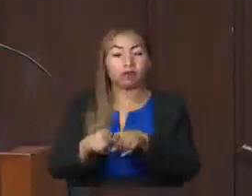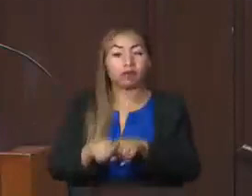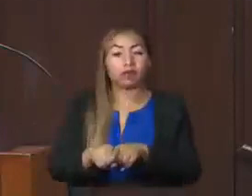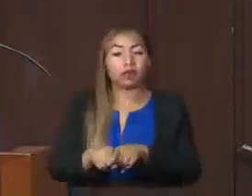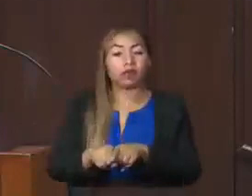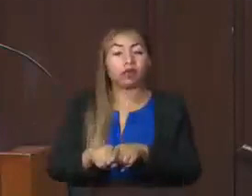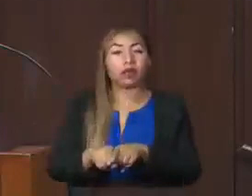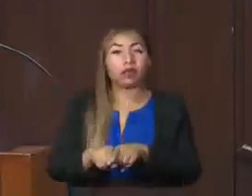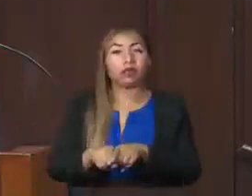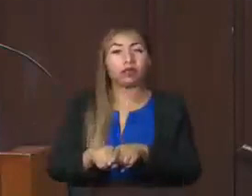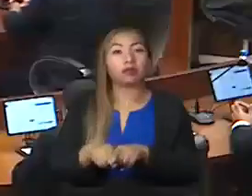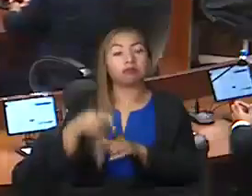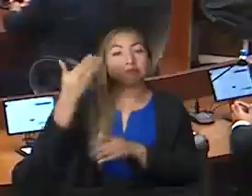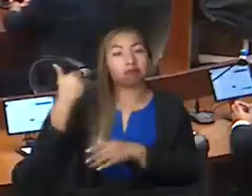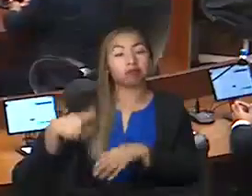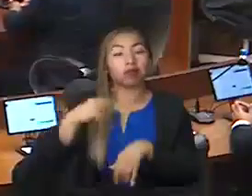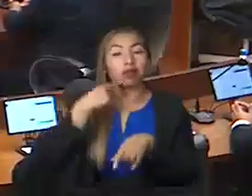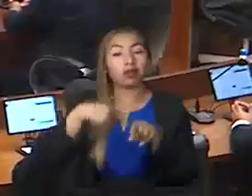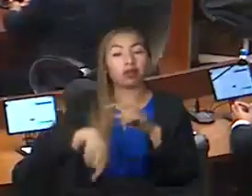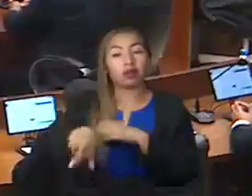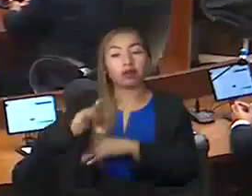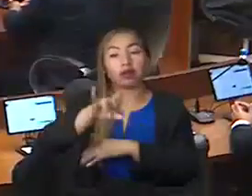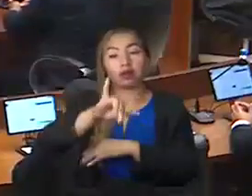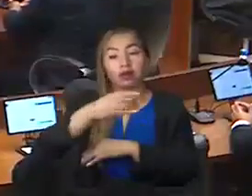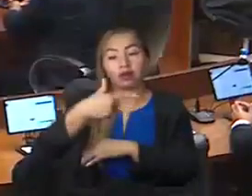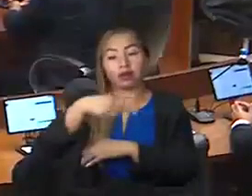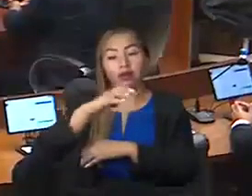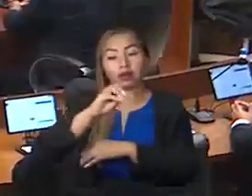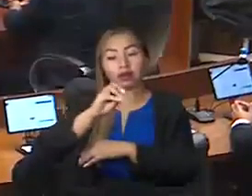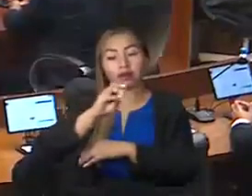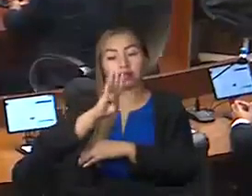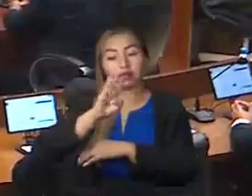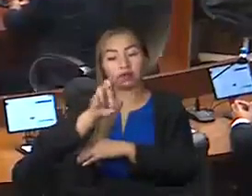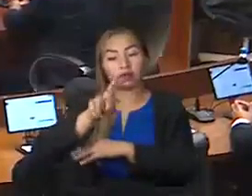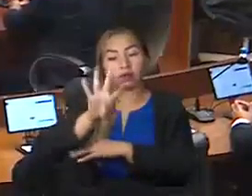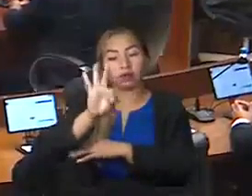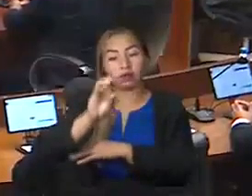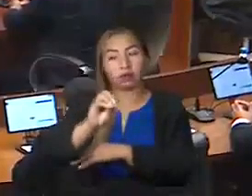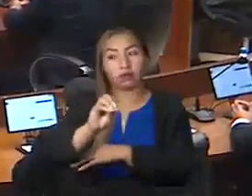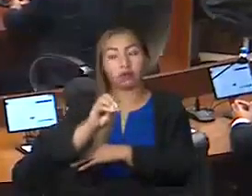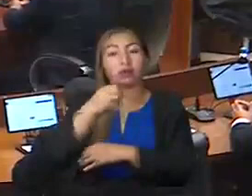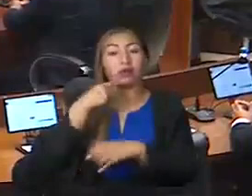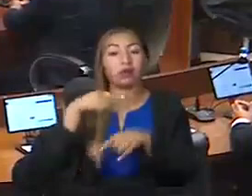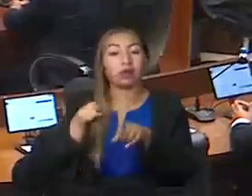Honorable señor Rigoberto González Montenegro, Procurador de la Administración.